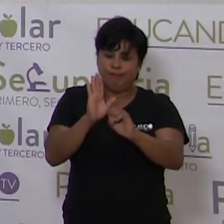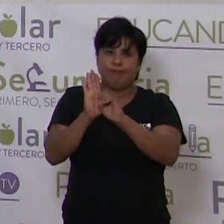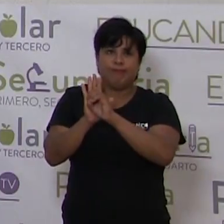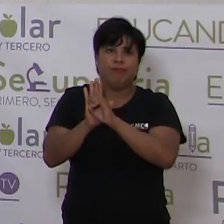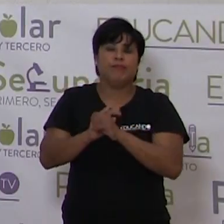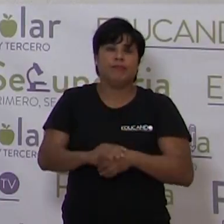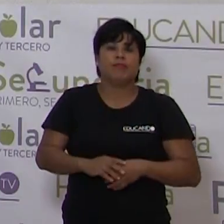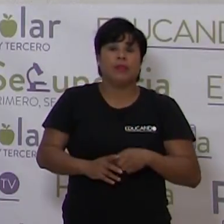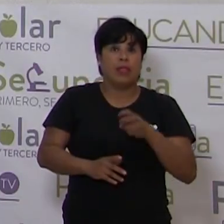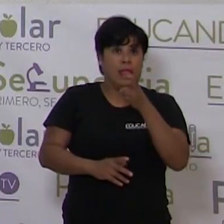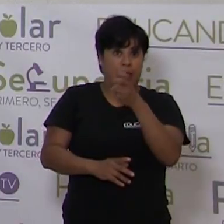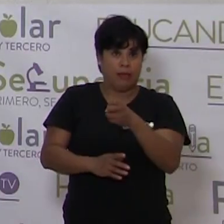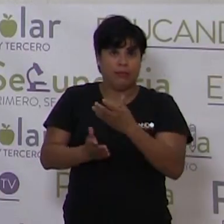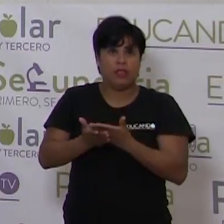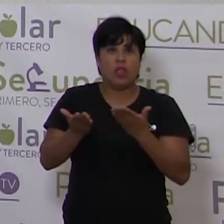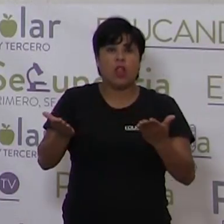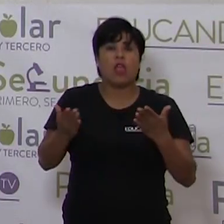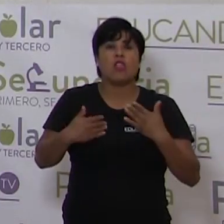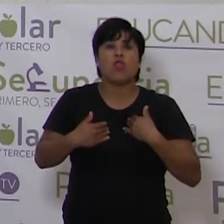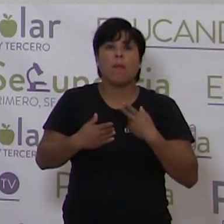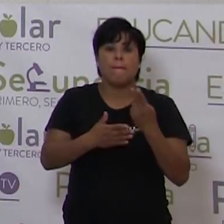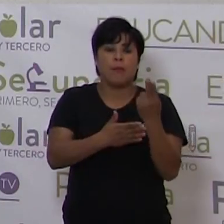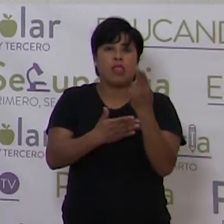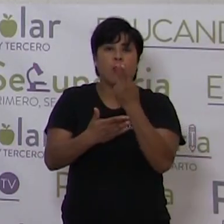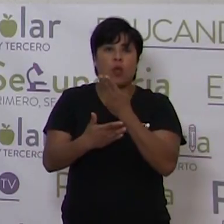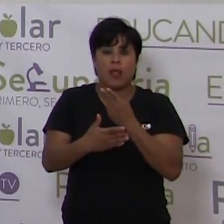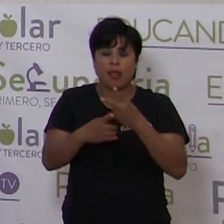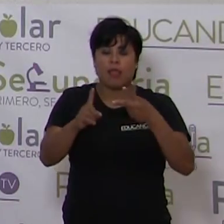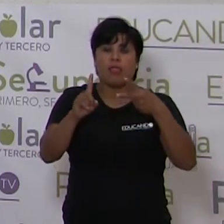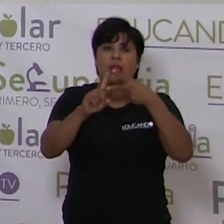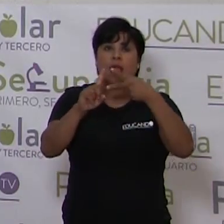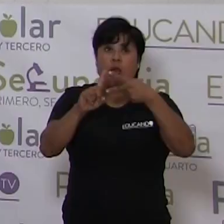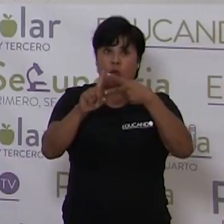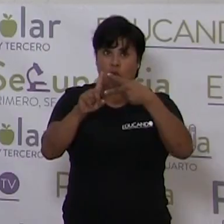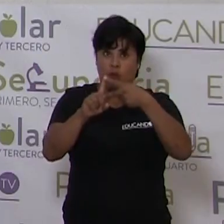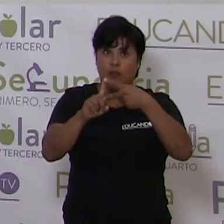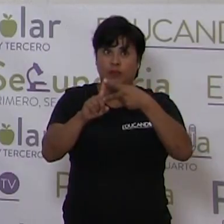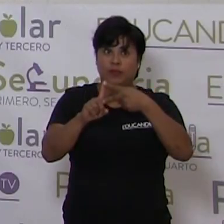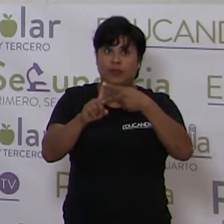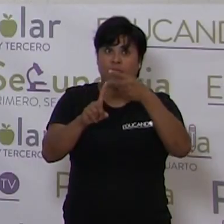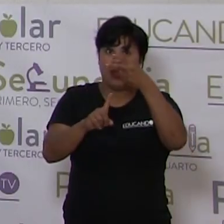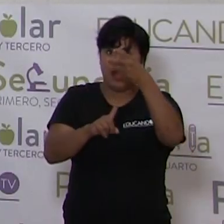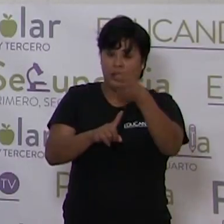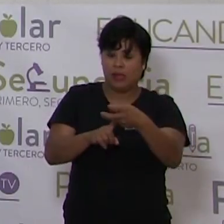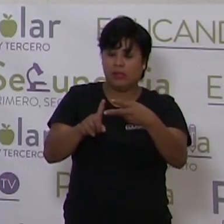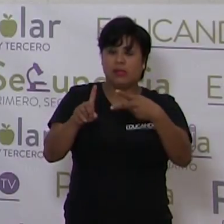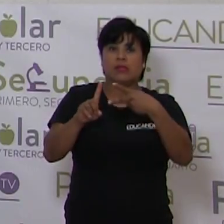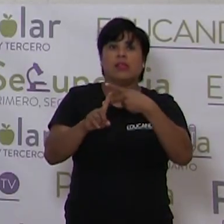Ahora voy a dibujar un triángulo. Un triángulo